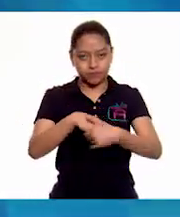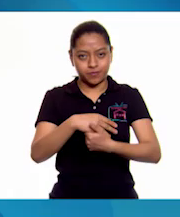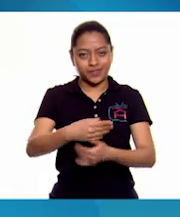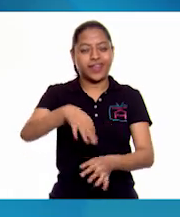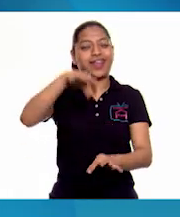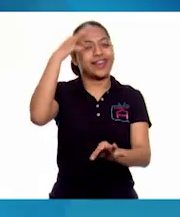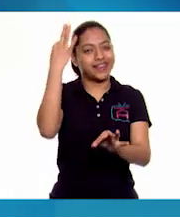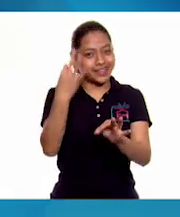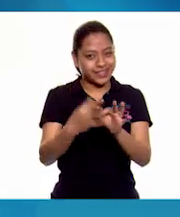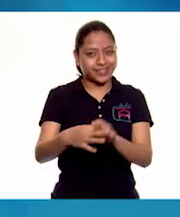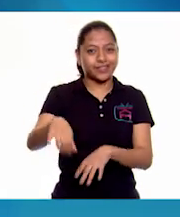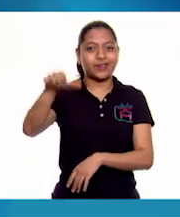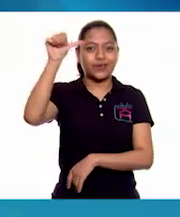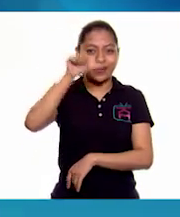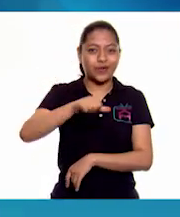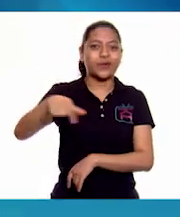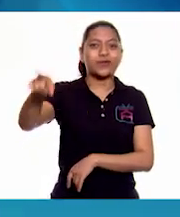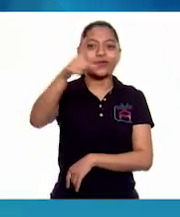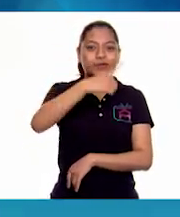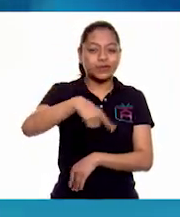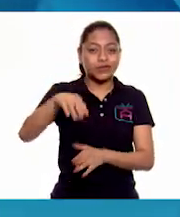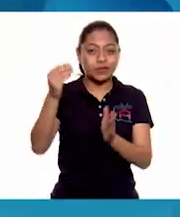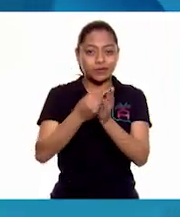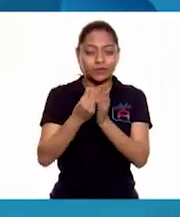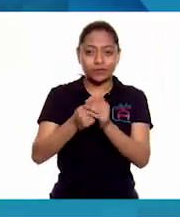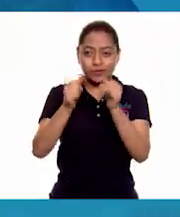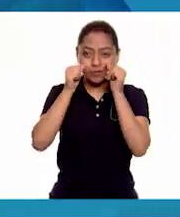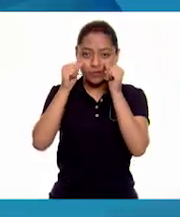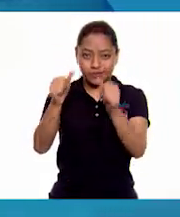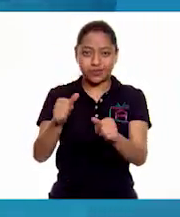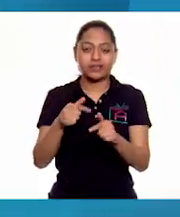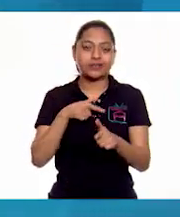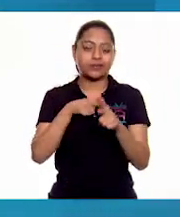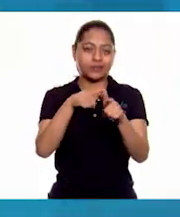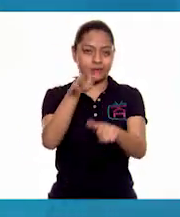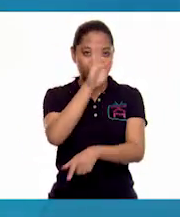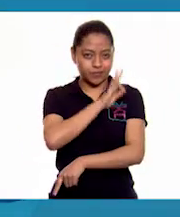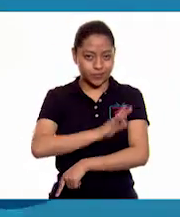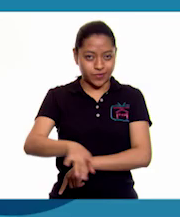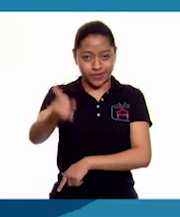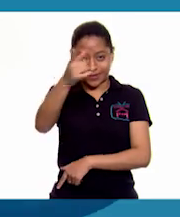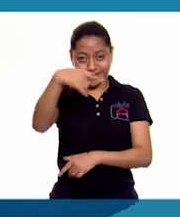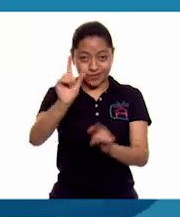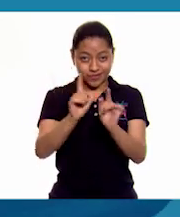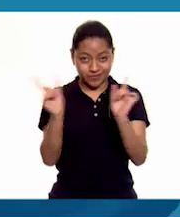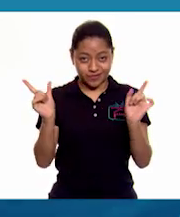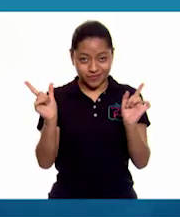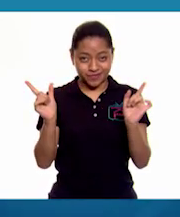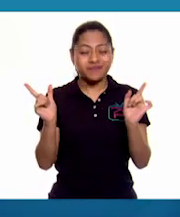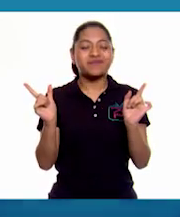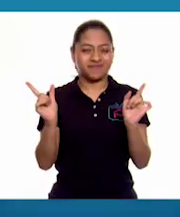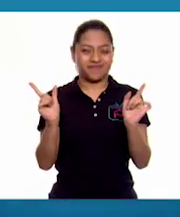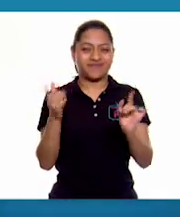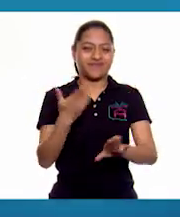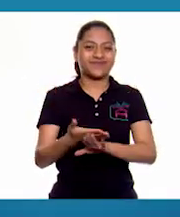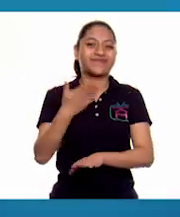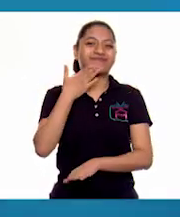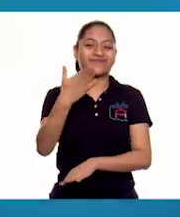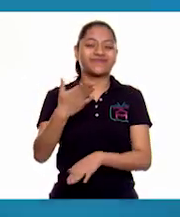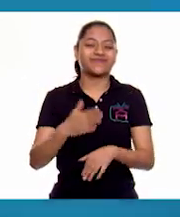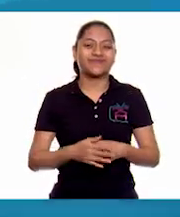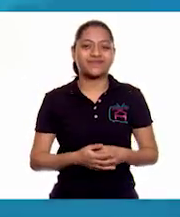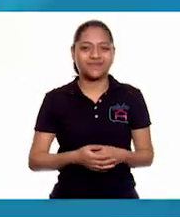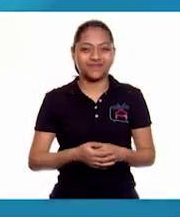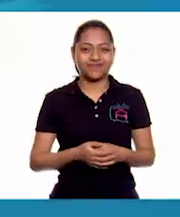Ahora es momento de seguir con el programa de hoy. ¿Listas? ¿Listos? ¡Muy